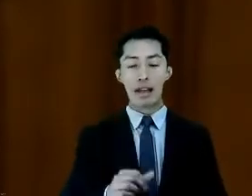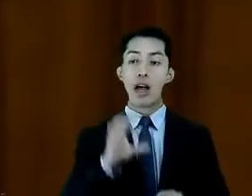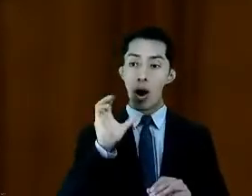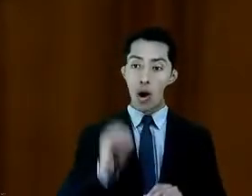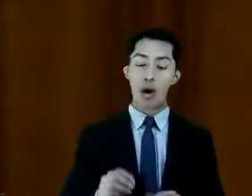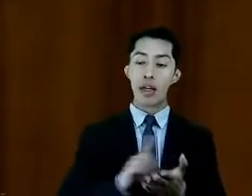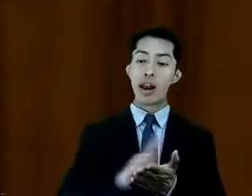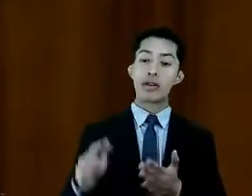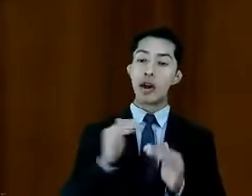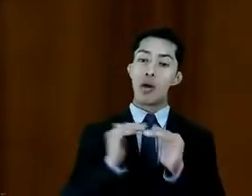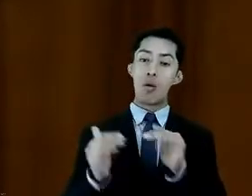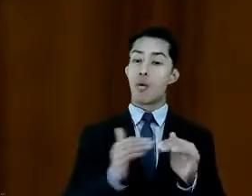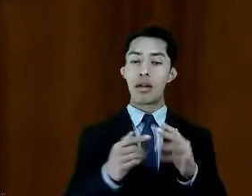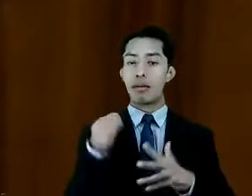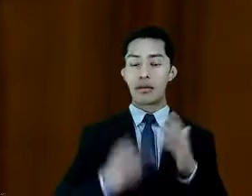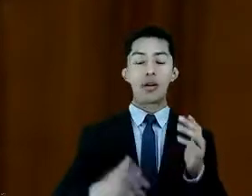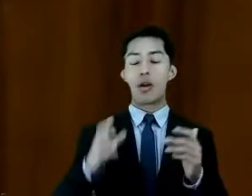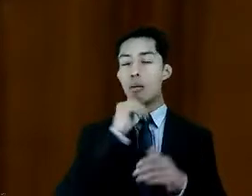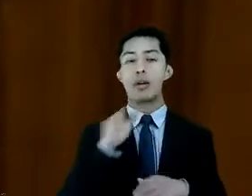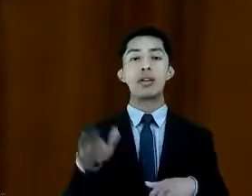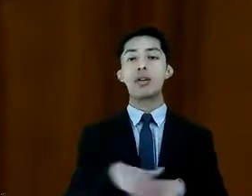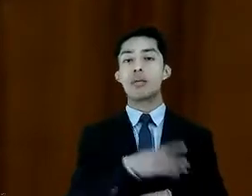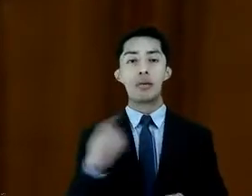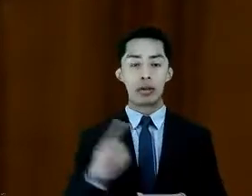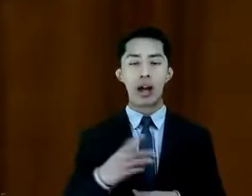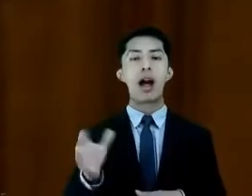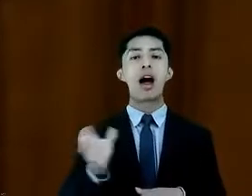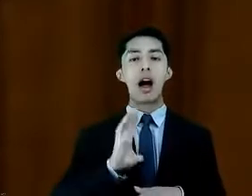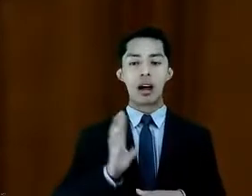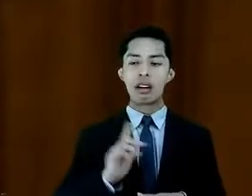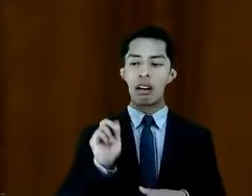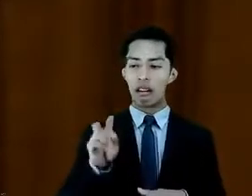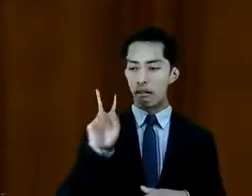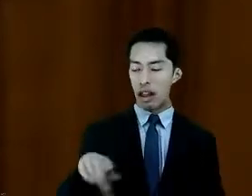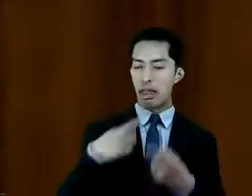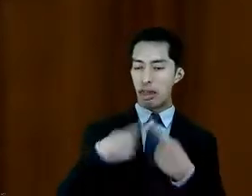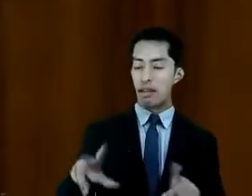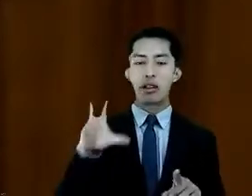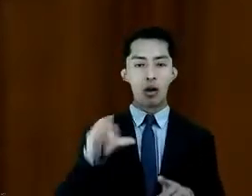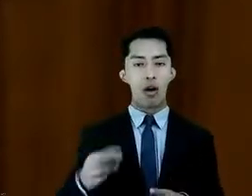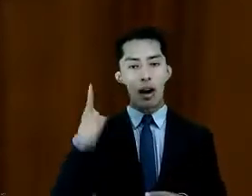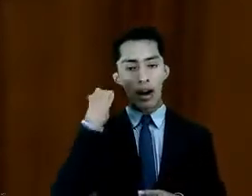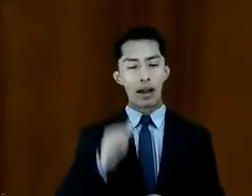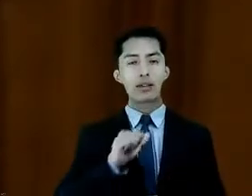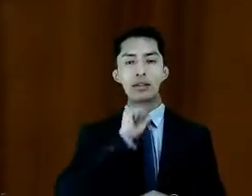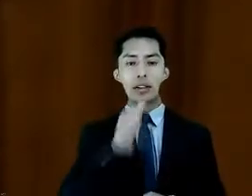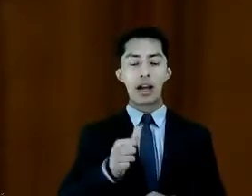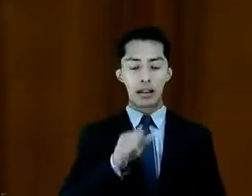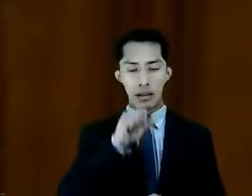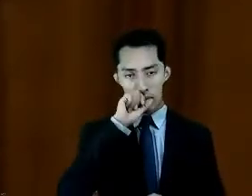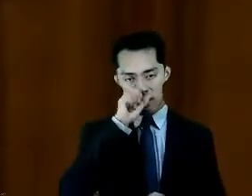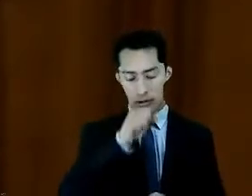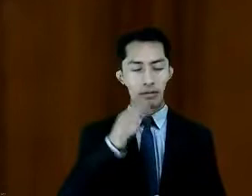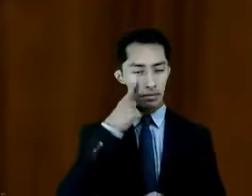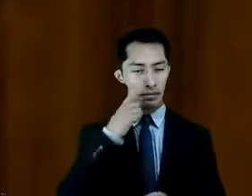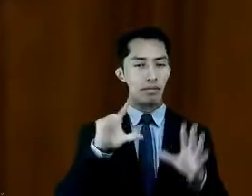derechos de igualdad debido a una distinción injustificada. Y